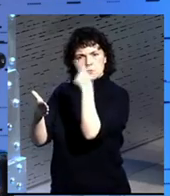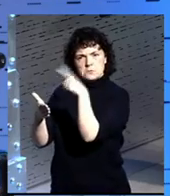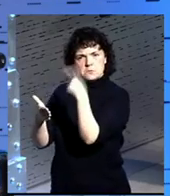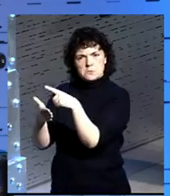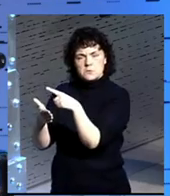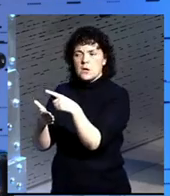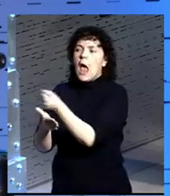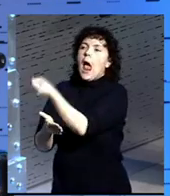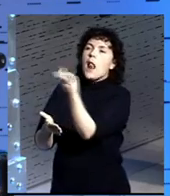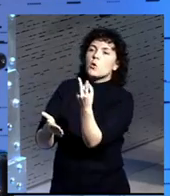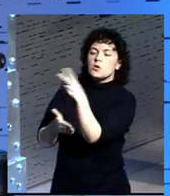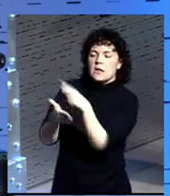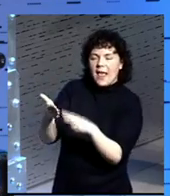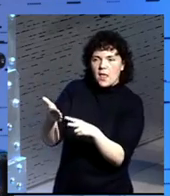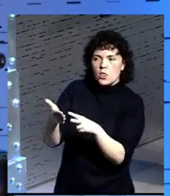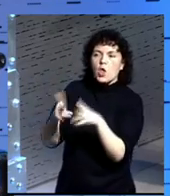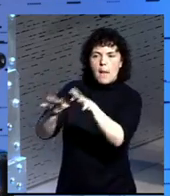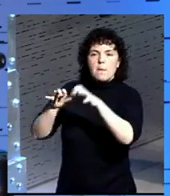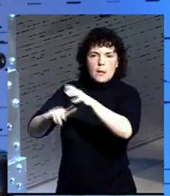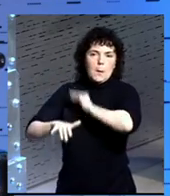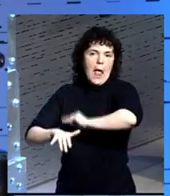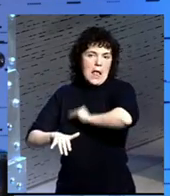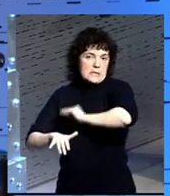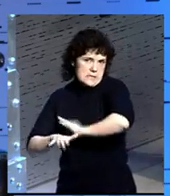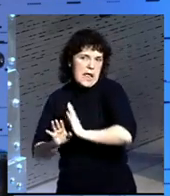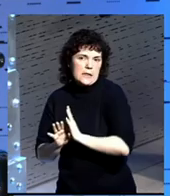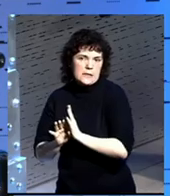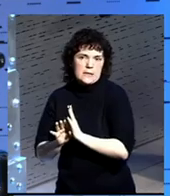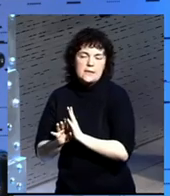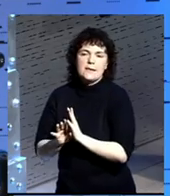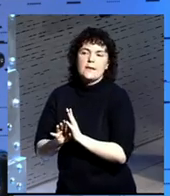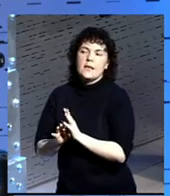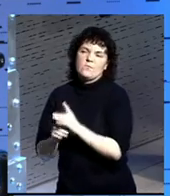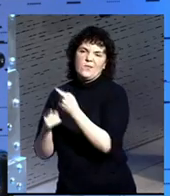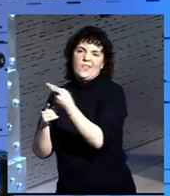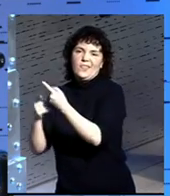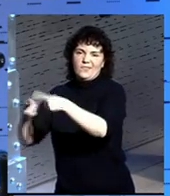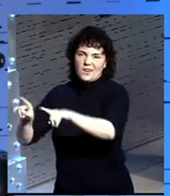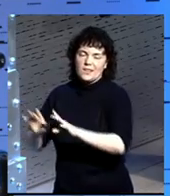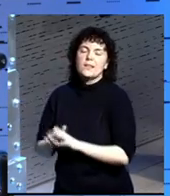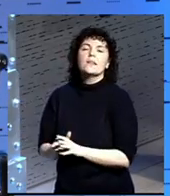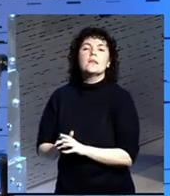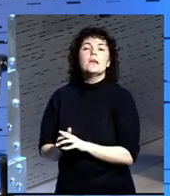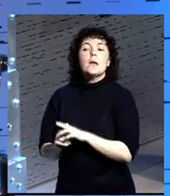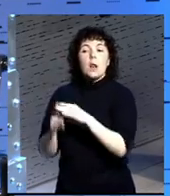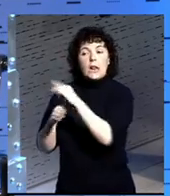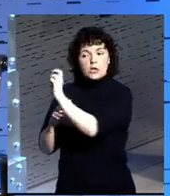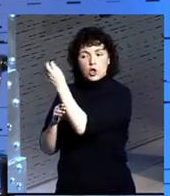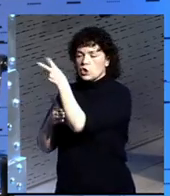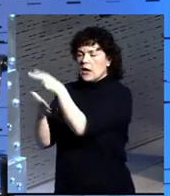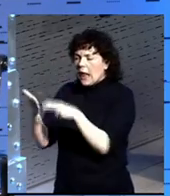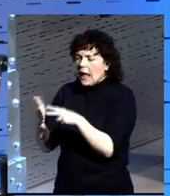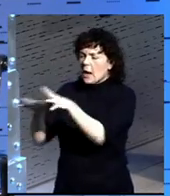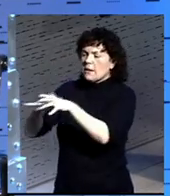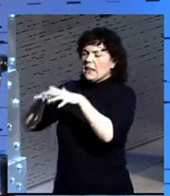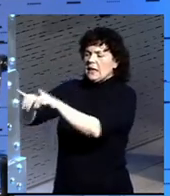hay unos que vienen también muy leídos y muy aprendidos, ¿no? No es lo mismo a veces. Y hay otros que no quieren ni leer, ni